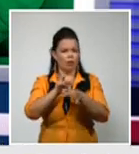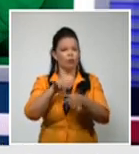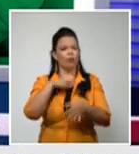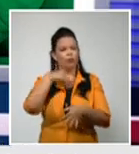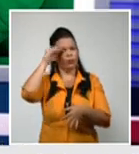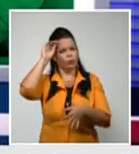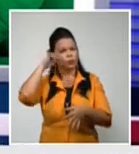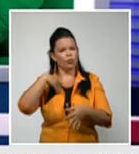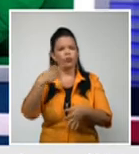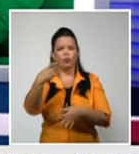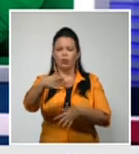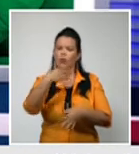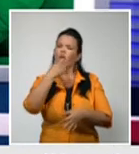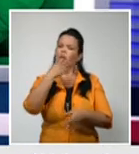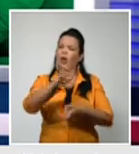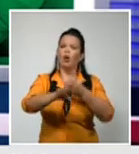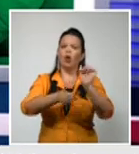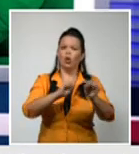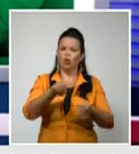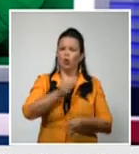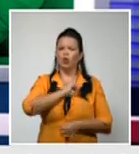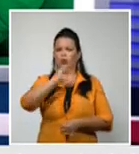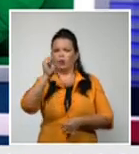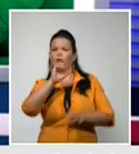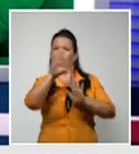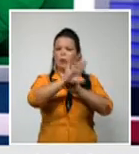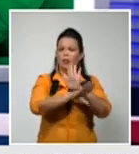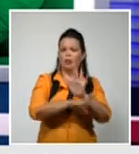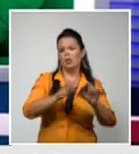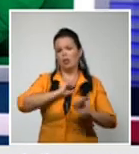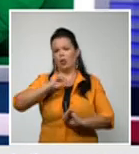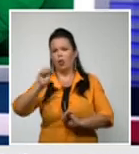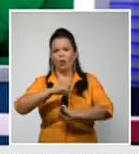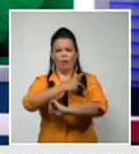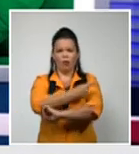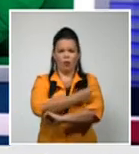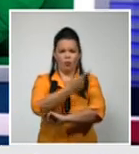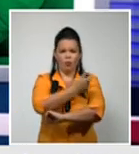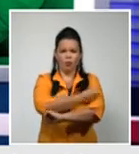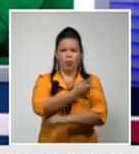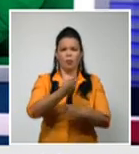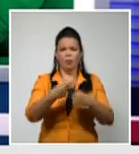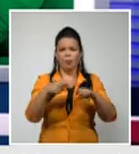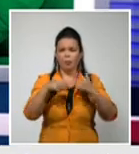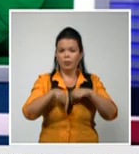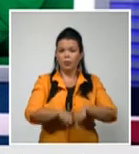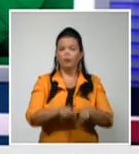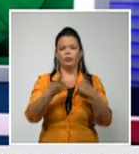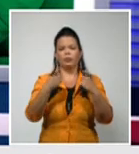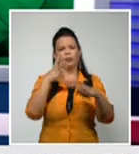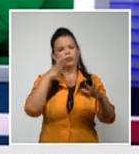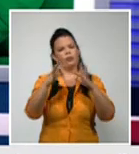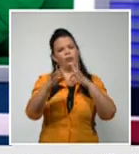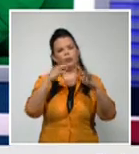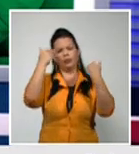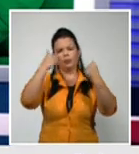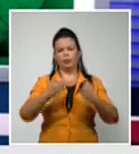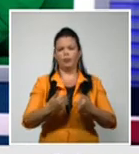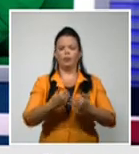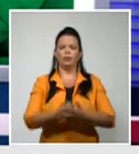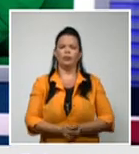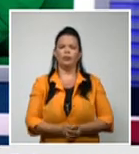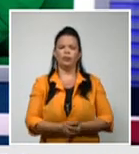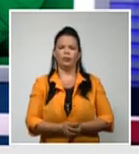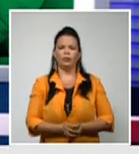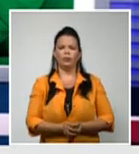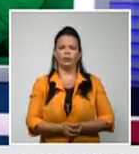entre las medidas y la vacunación, eso realmente siempre se pensó que iba a ser.